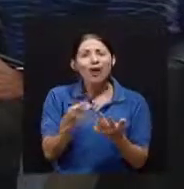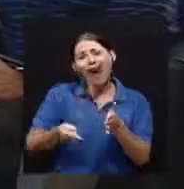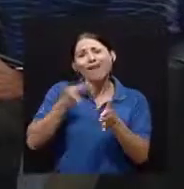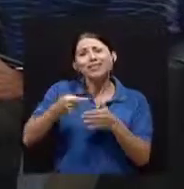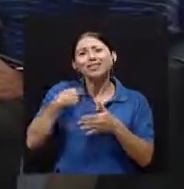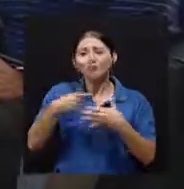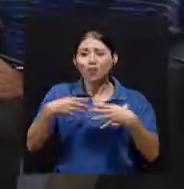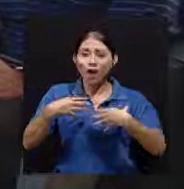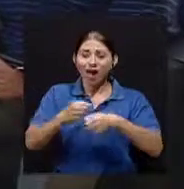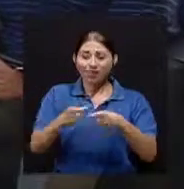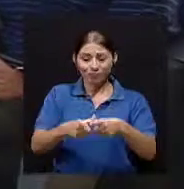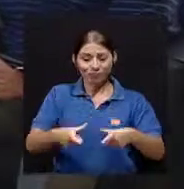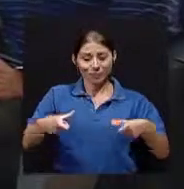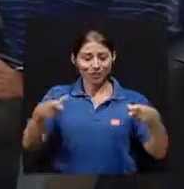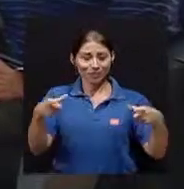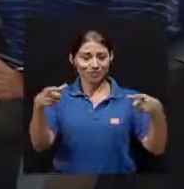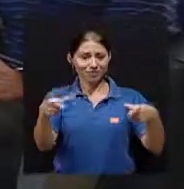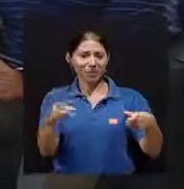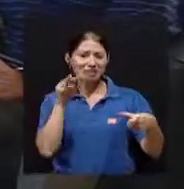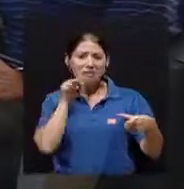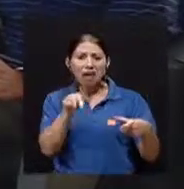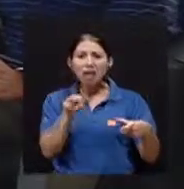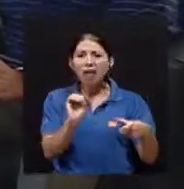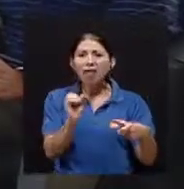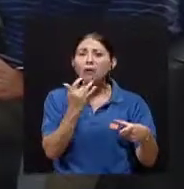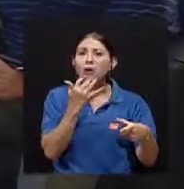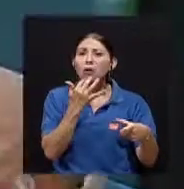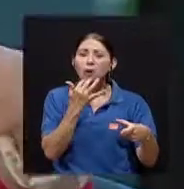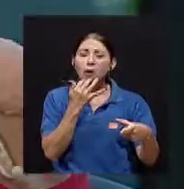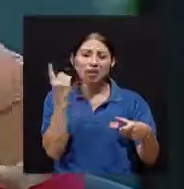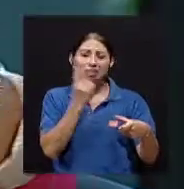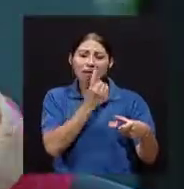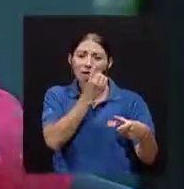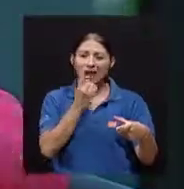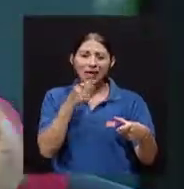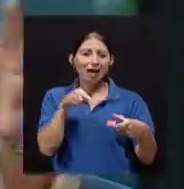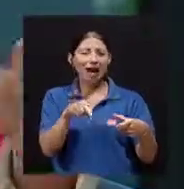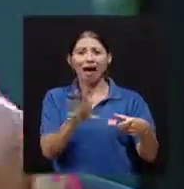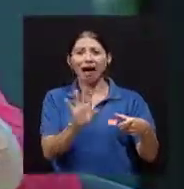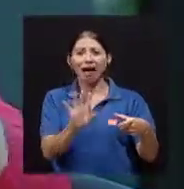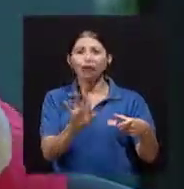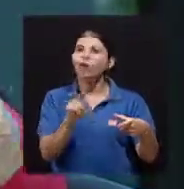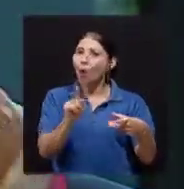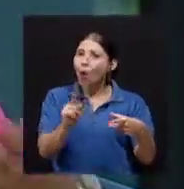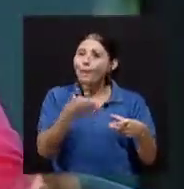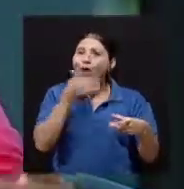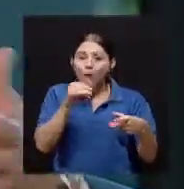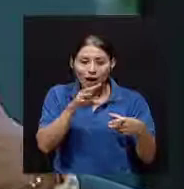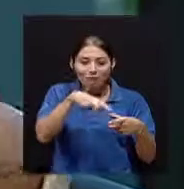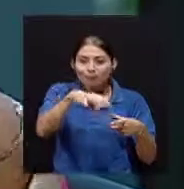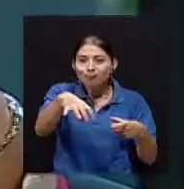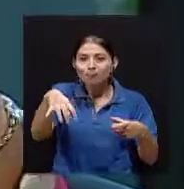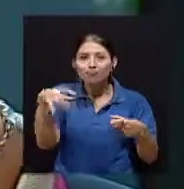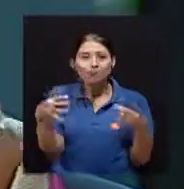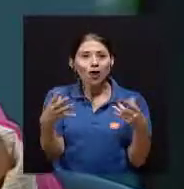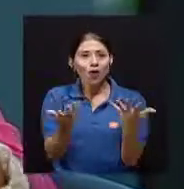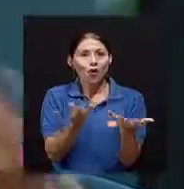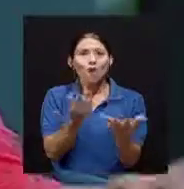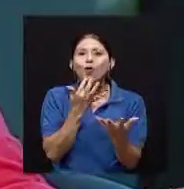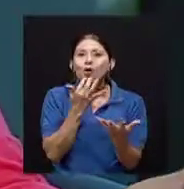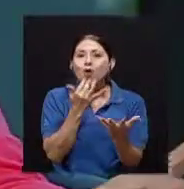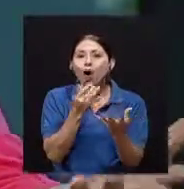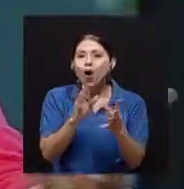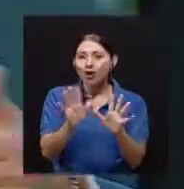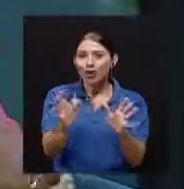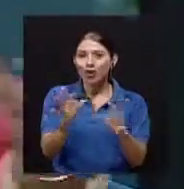nadie piensa, a veces creemos que hacer dieta es todo pálido, sin color, que de pronto, ¿verdad? Sino ponerle color, ese